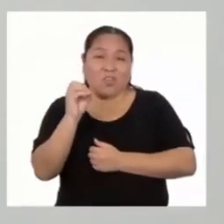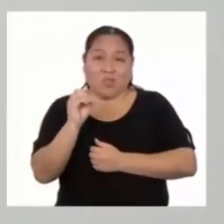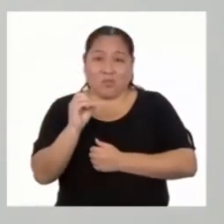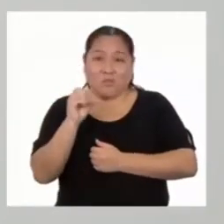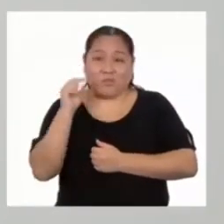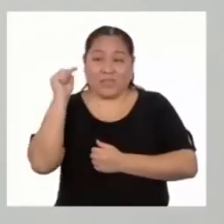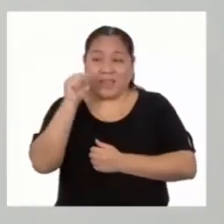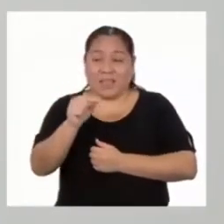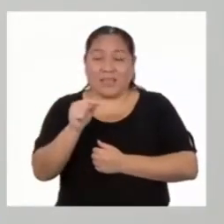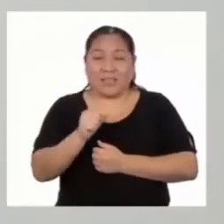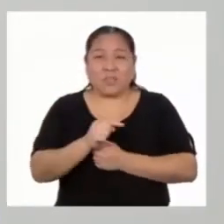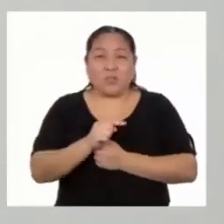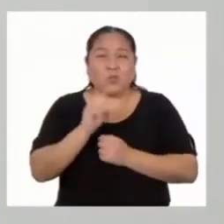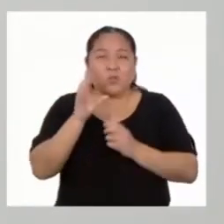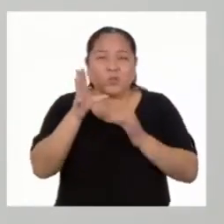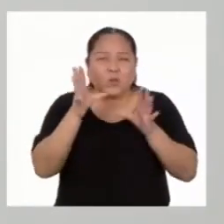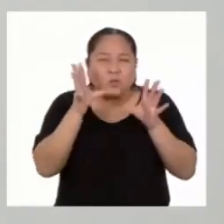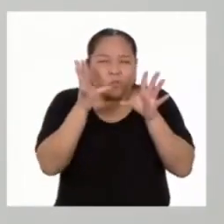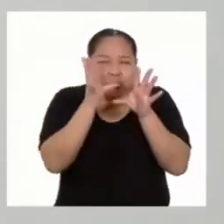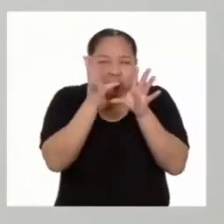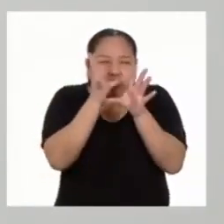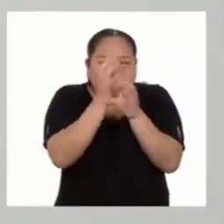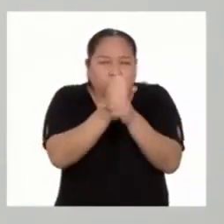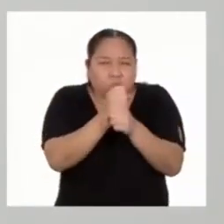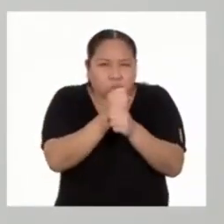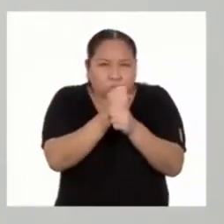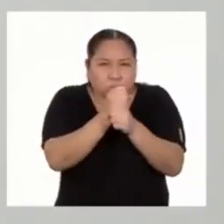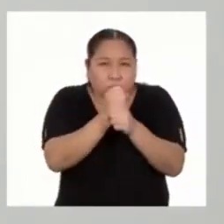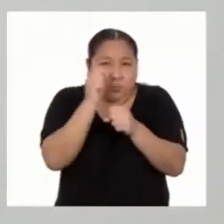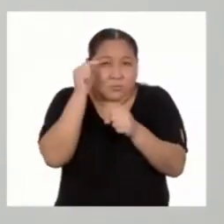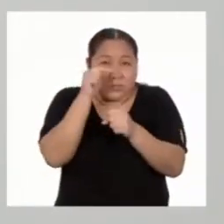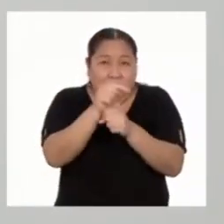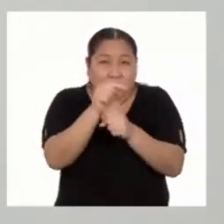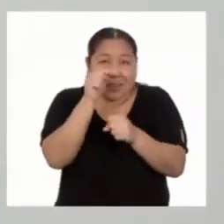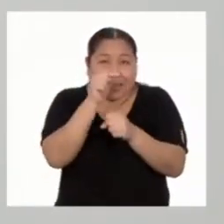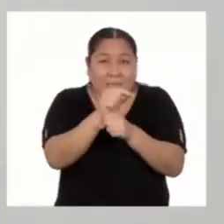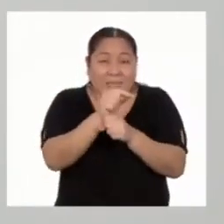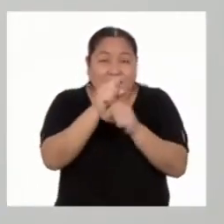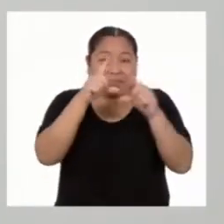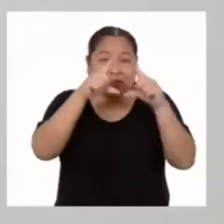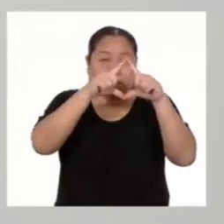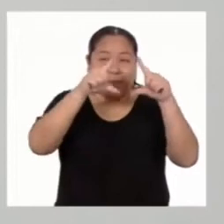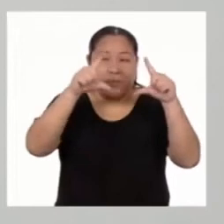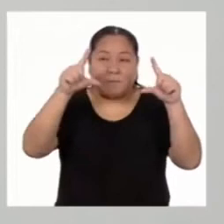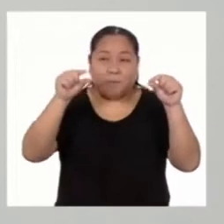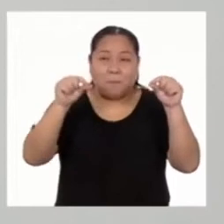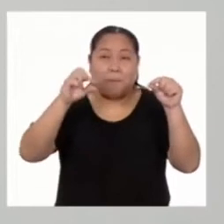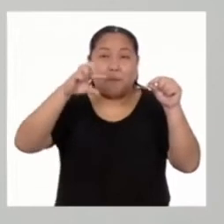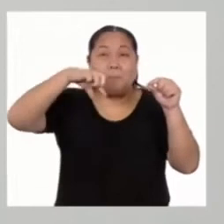una síntesis de lo que se está hablando en el párrafo.